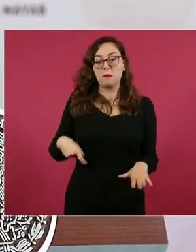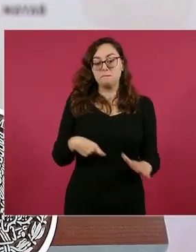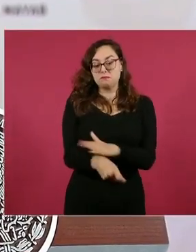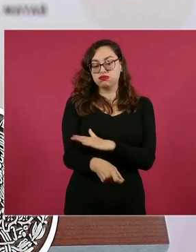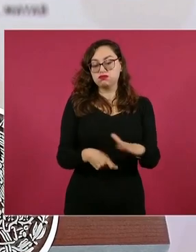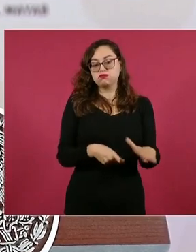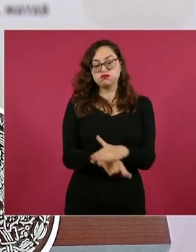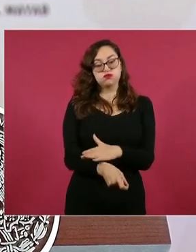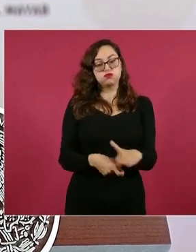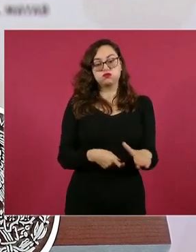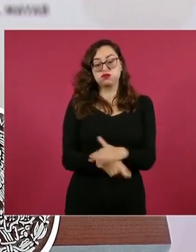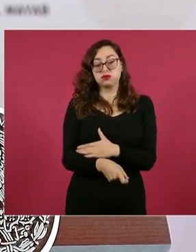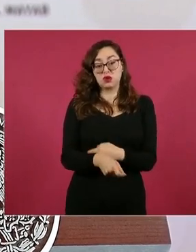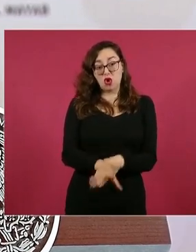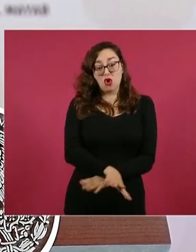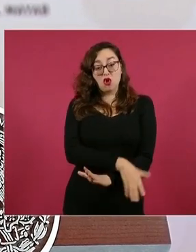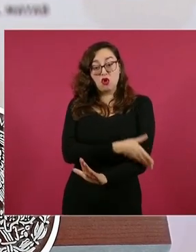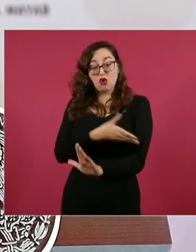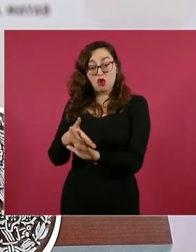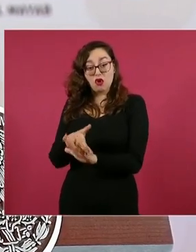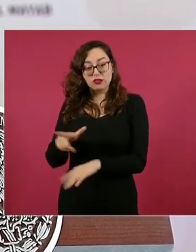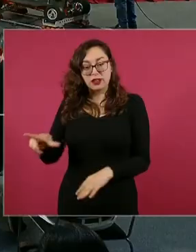financiando su